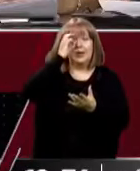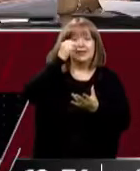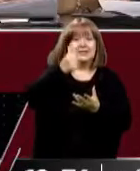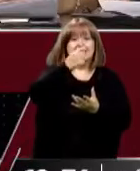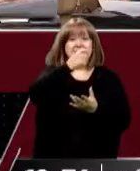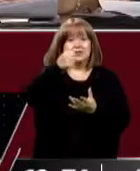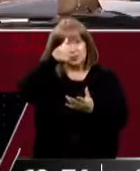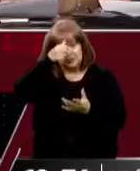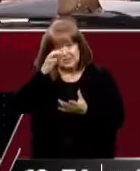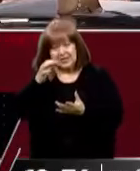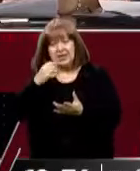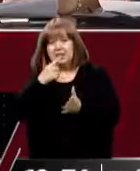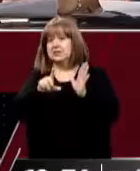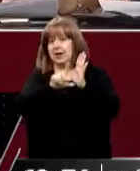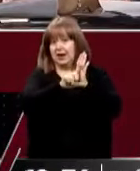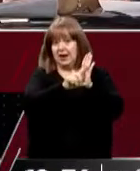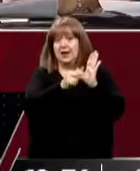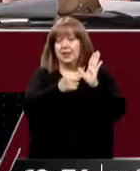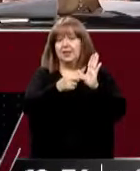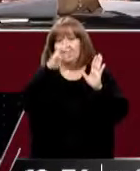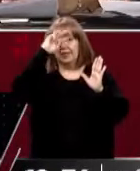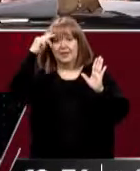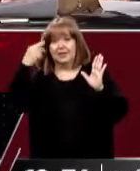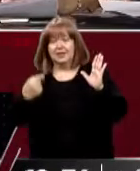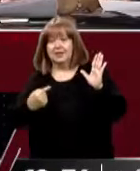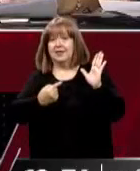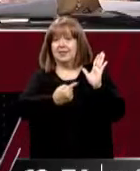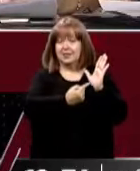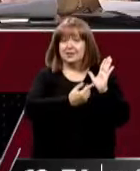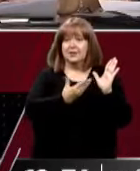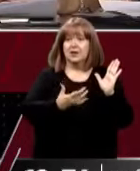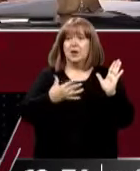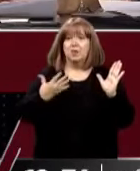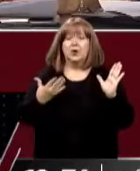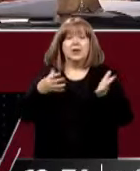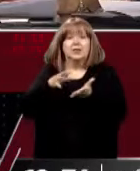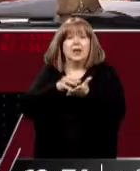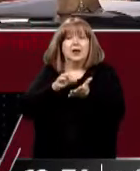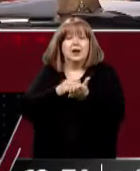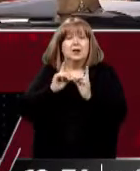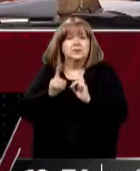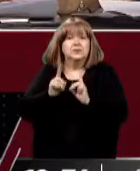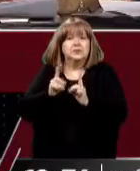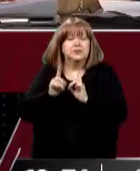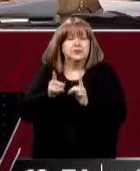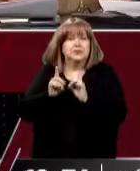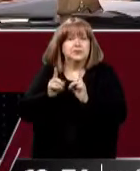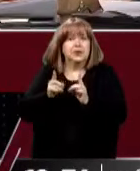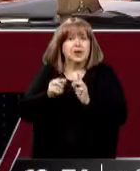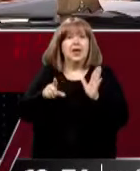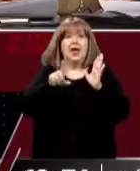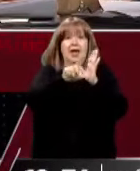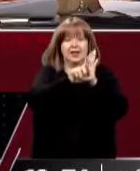26.160, que declara la emergencia, porque muchas comunidades estaban en inseguridad jurídica, no les daban seguridad jurídica, justamente esta ley viene a